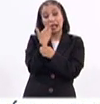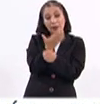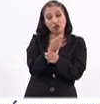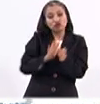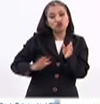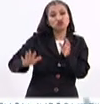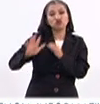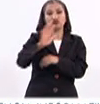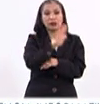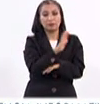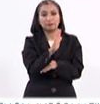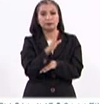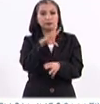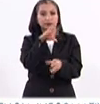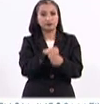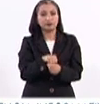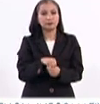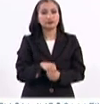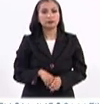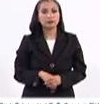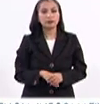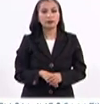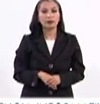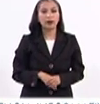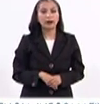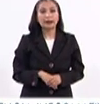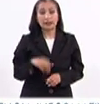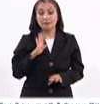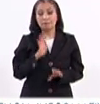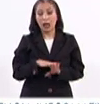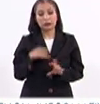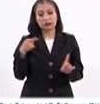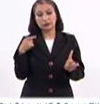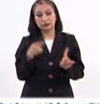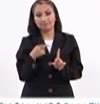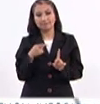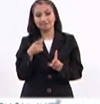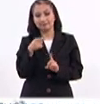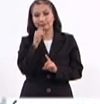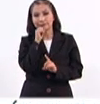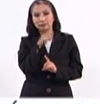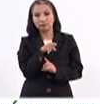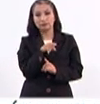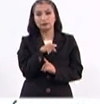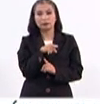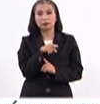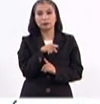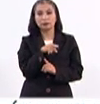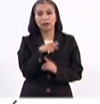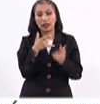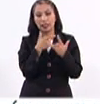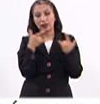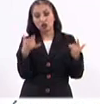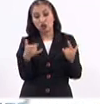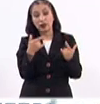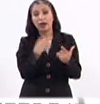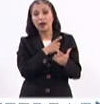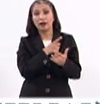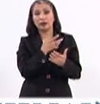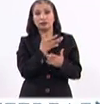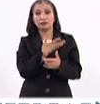queremos integral, y en particular también la historia